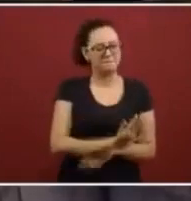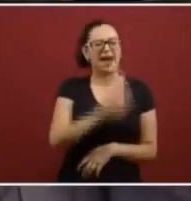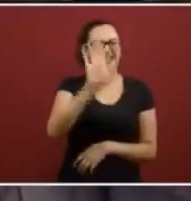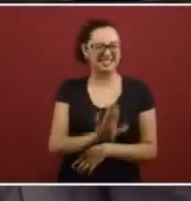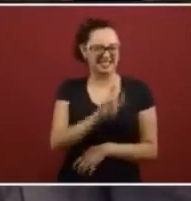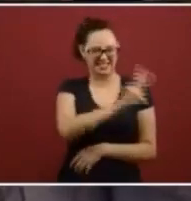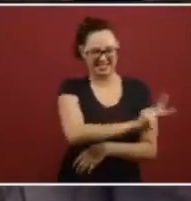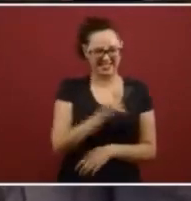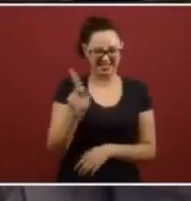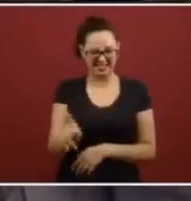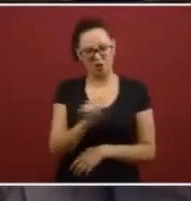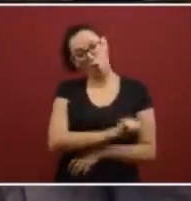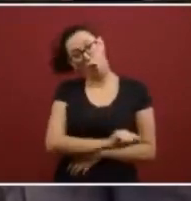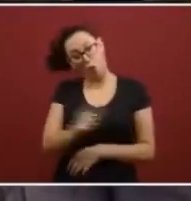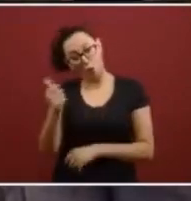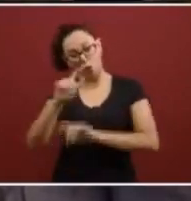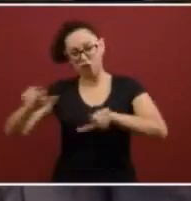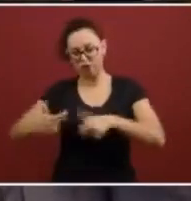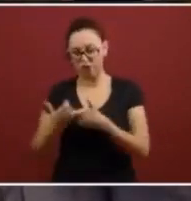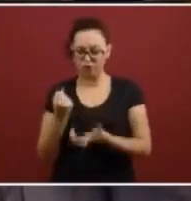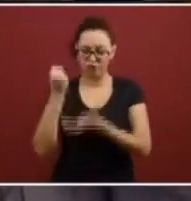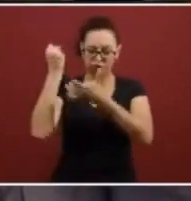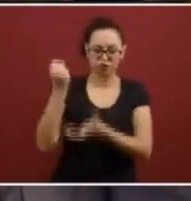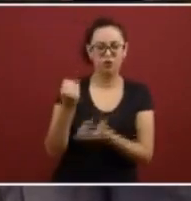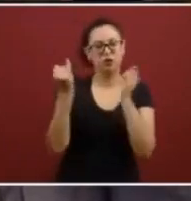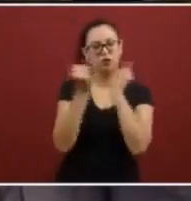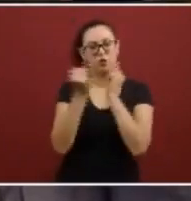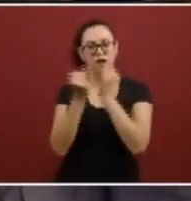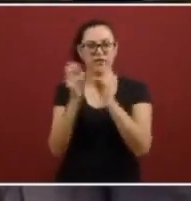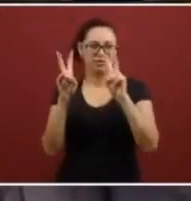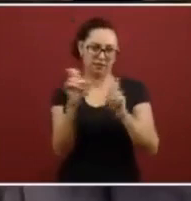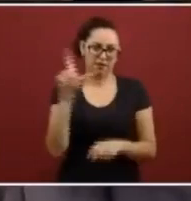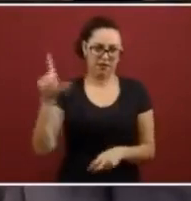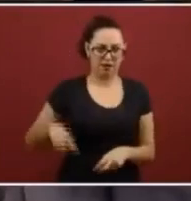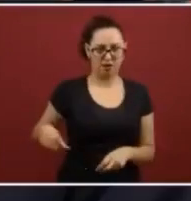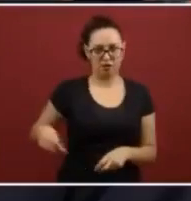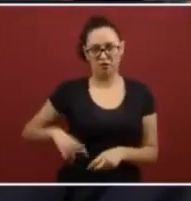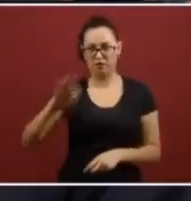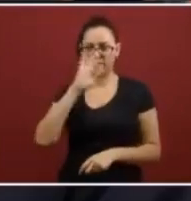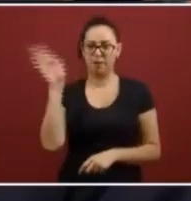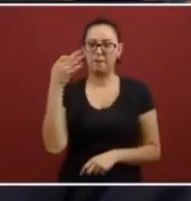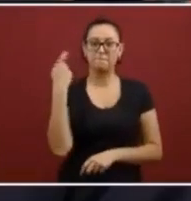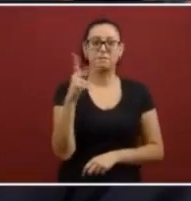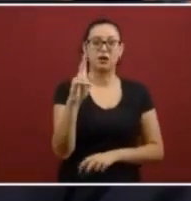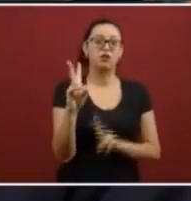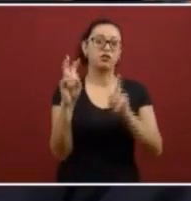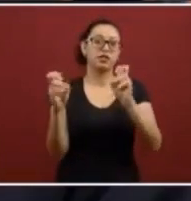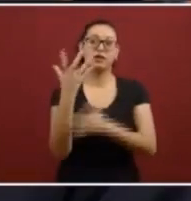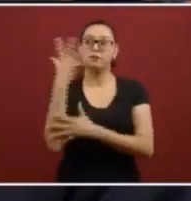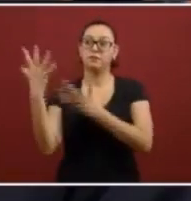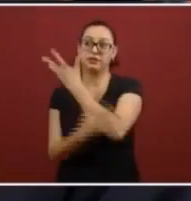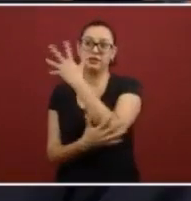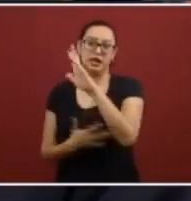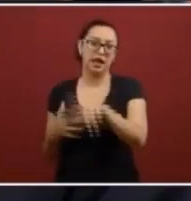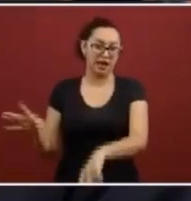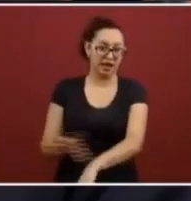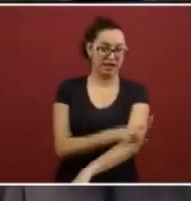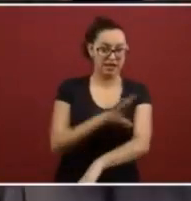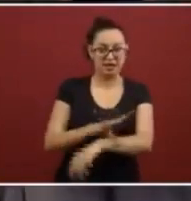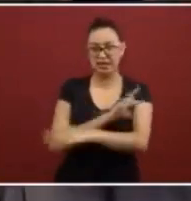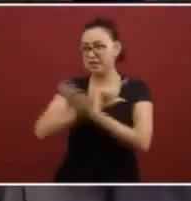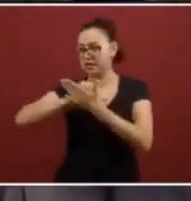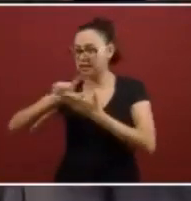fondo, another también fund con dinero del gobierno federal, from government- pero para las federal cuestiones money del medio ambiente, for de las the energías limpias. environmental